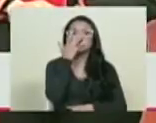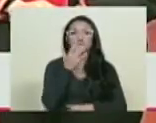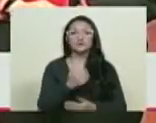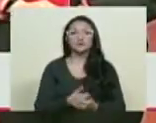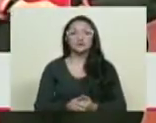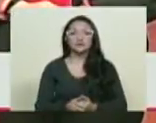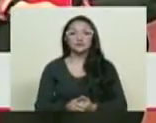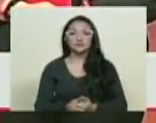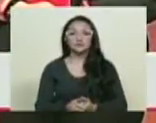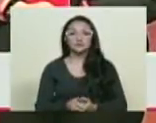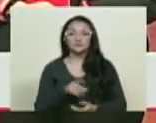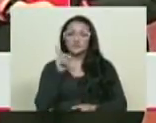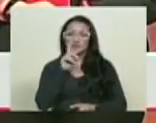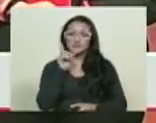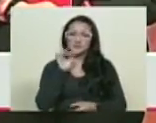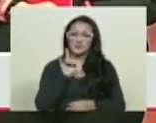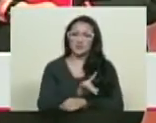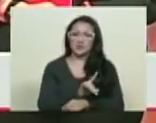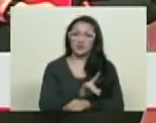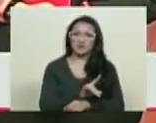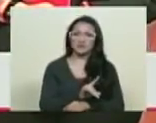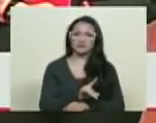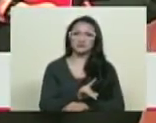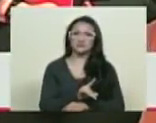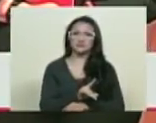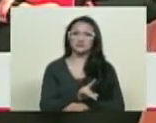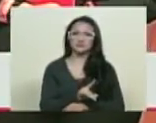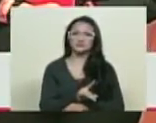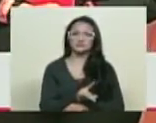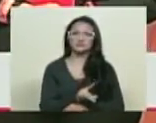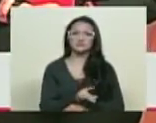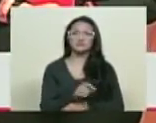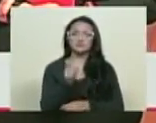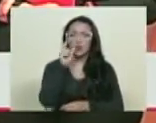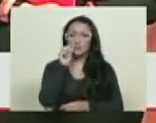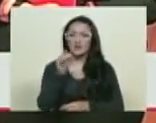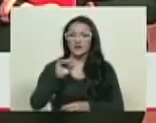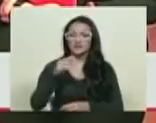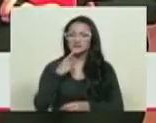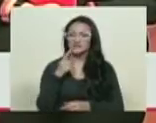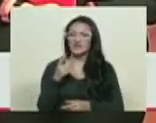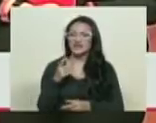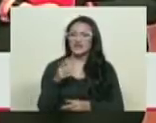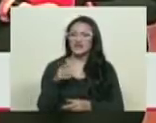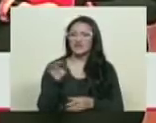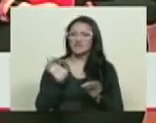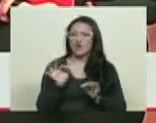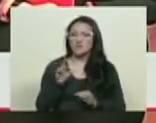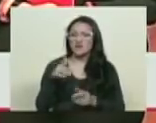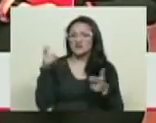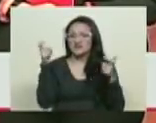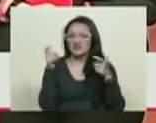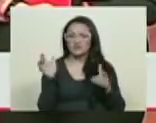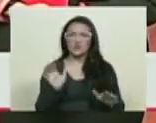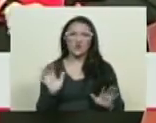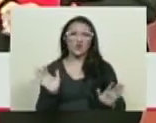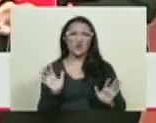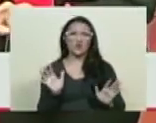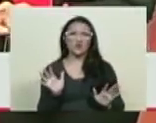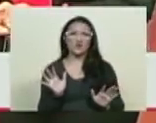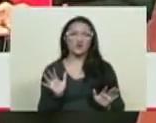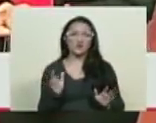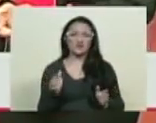fraudulento de juan orlando hernández aplica tácticas del chavismo no no no no no nos comparen con ese tipo de